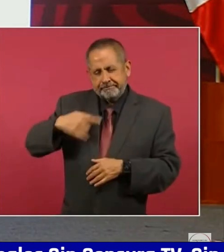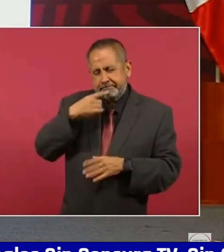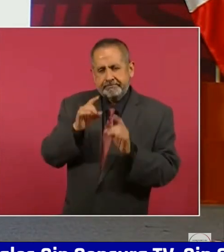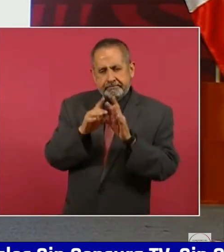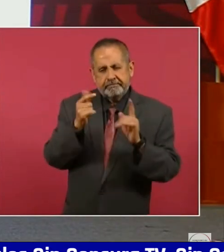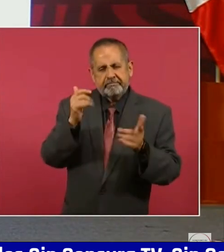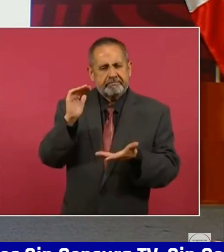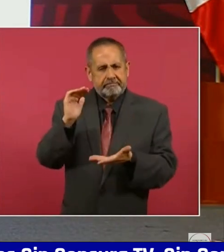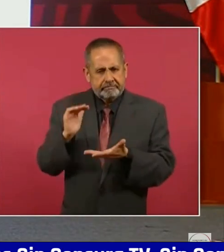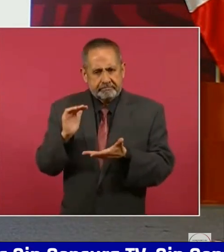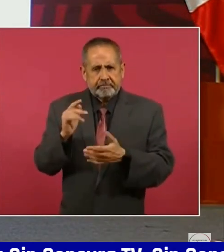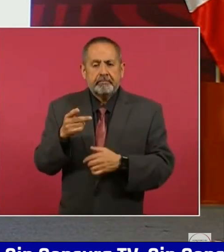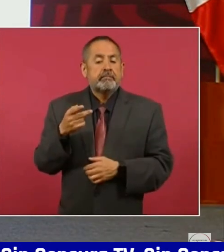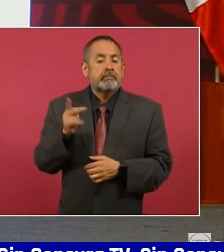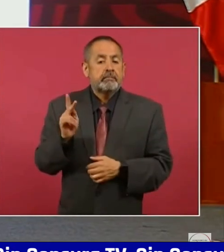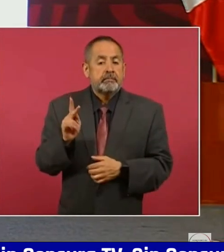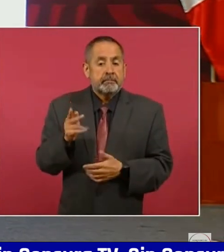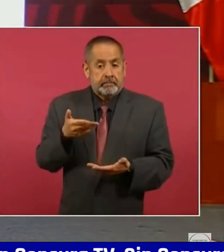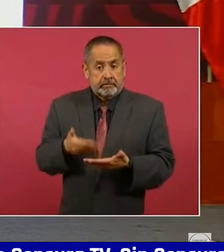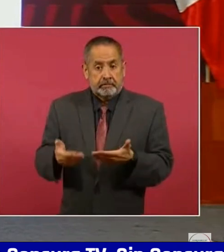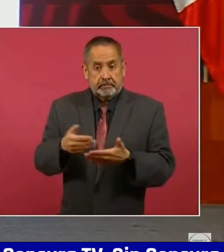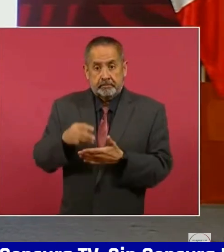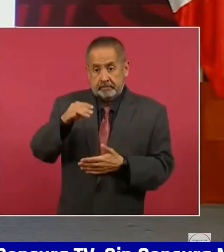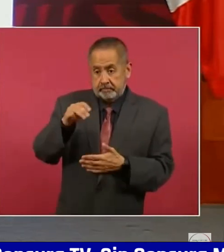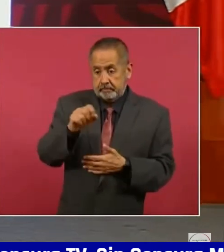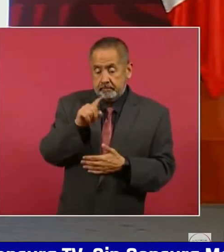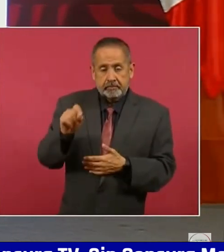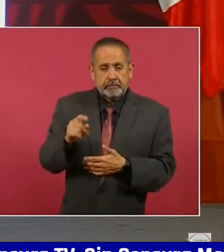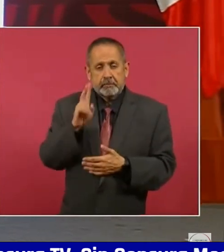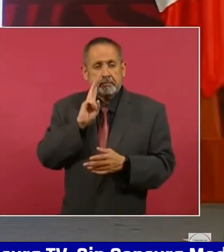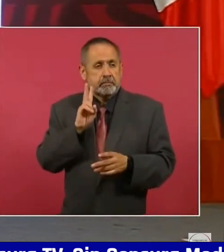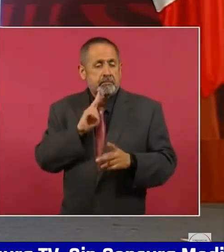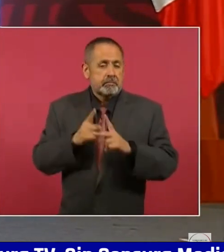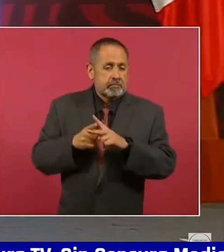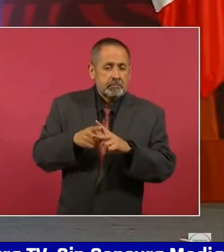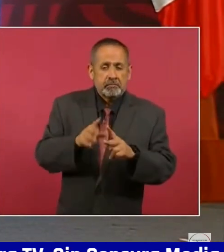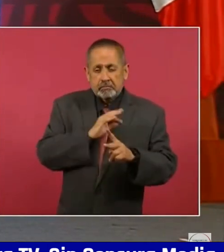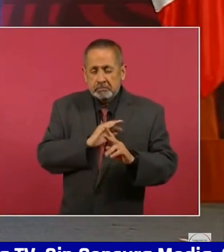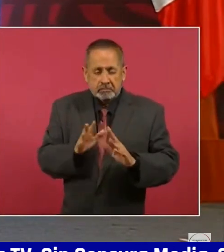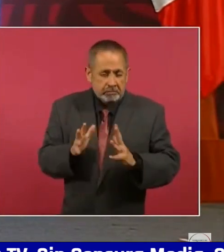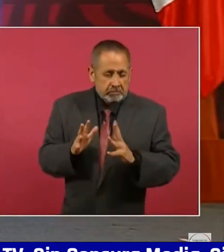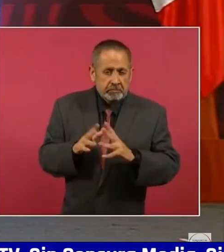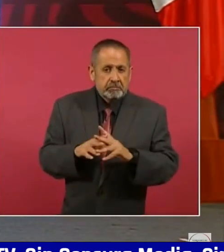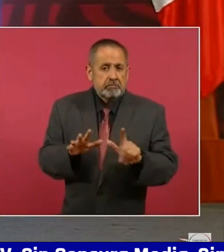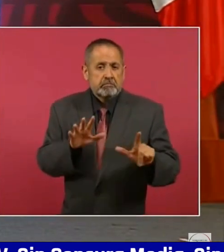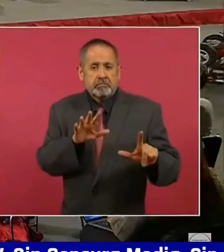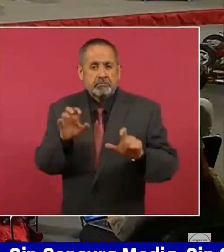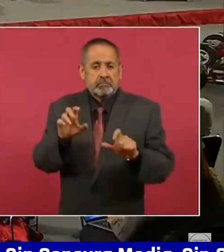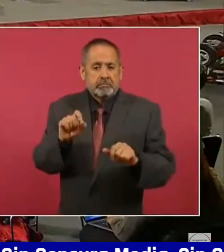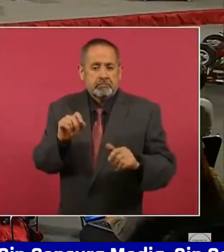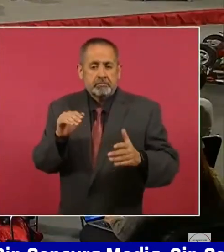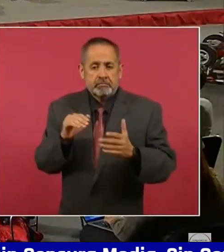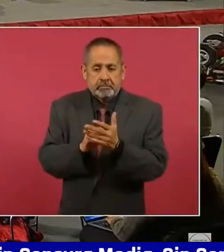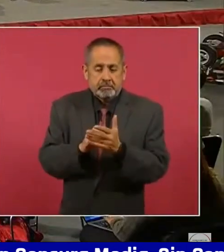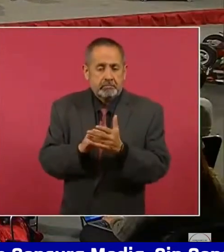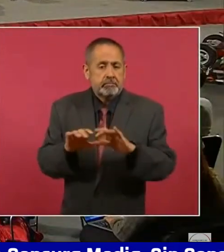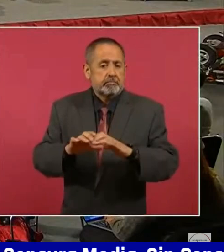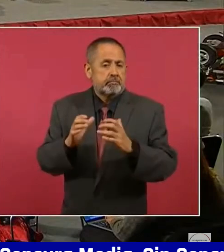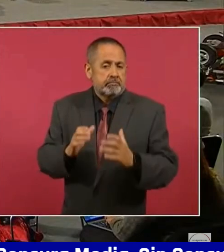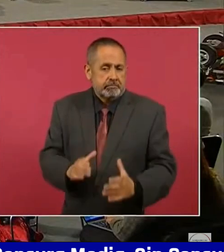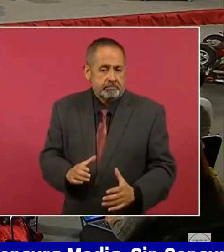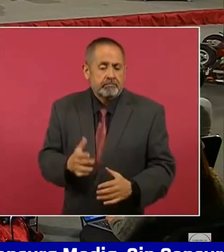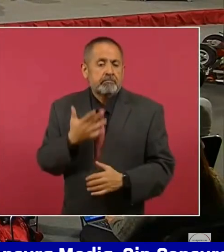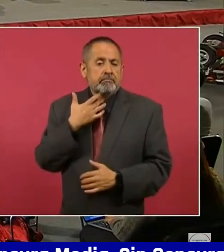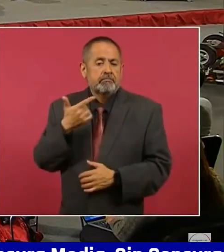comentaba, pero en este mes de marzo vamos a promediar, de acuerdo con las proyecciones, 720 mil barriles